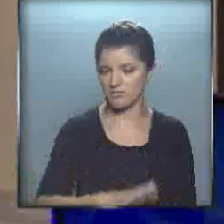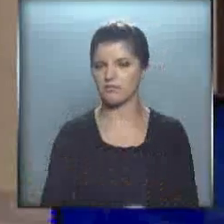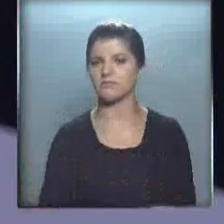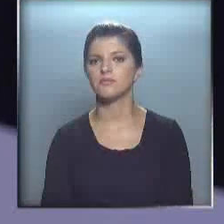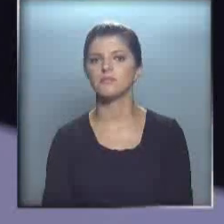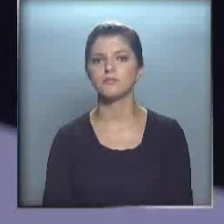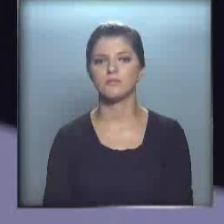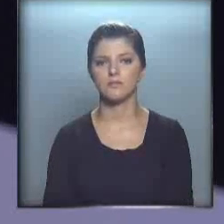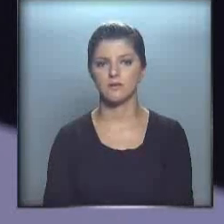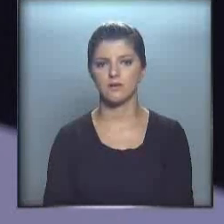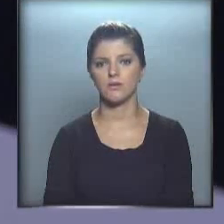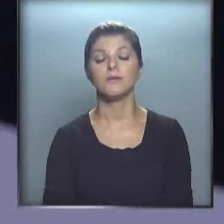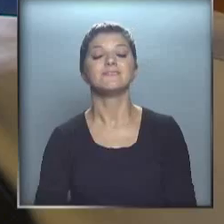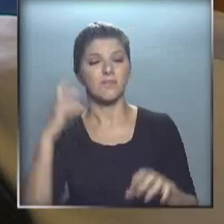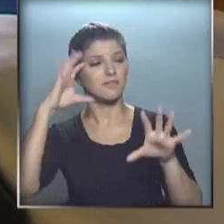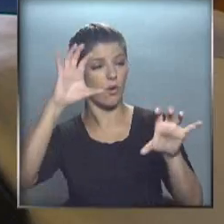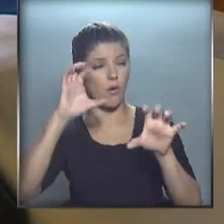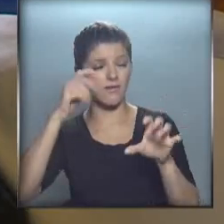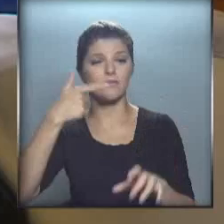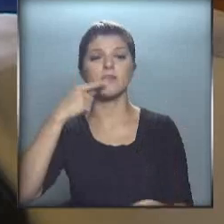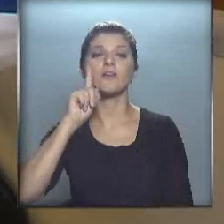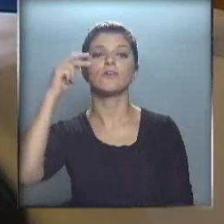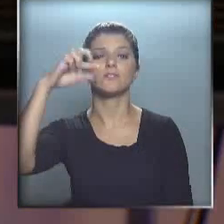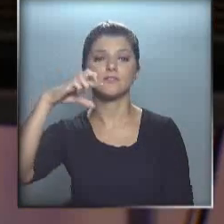una reacción, ¿se acuerdan en Los Simpsons cuando Marge le dice ve